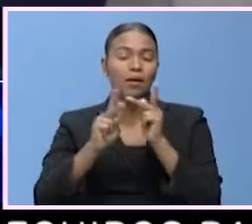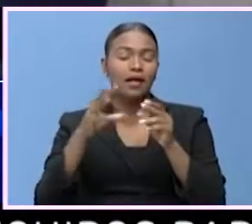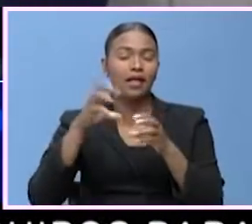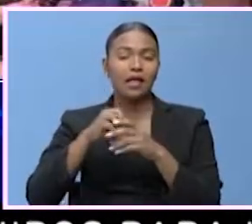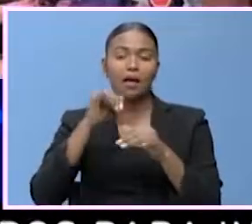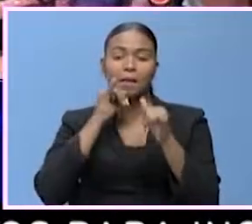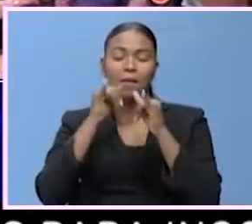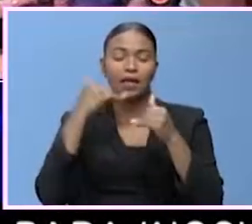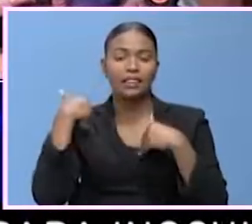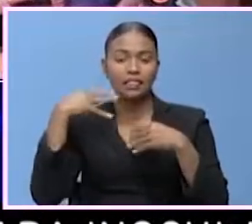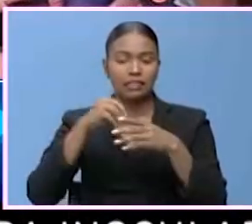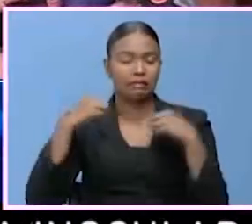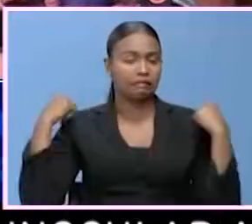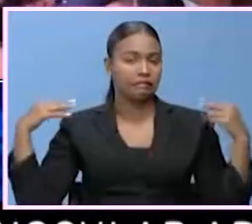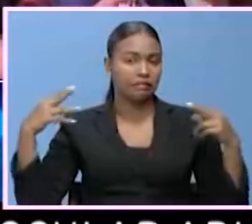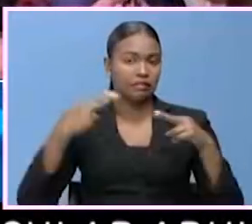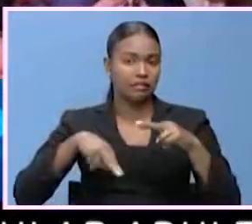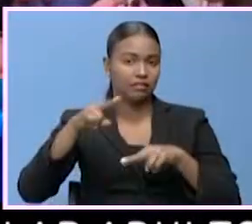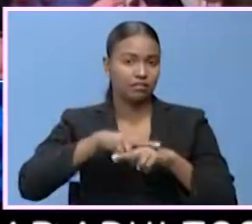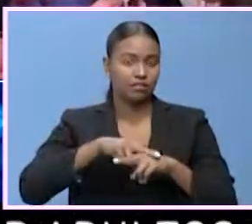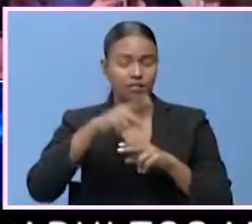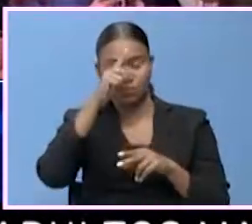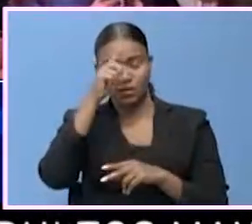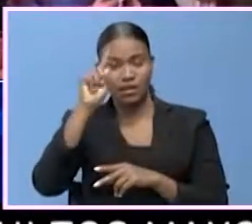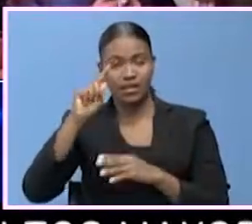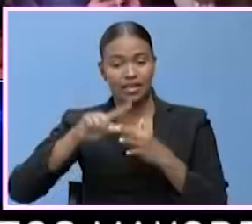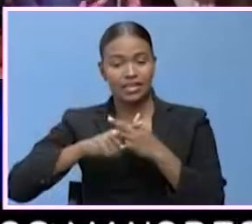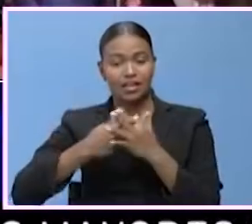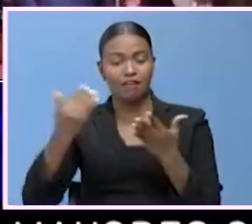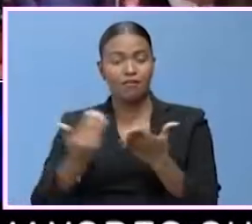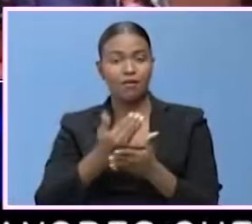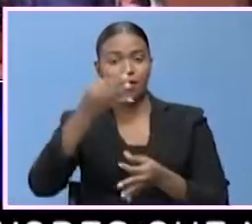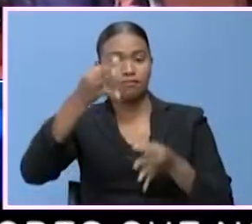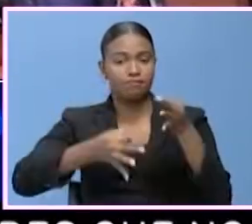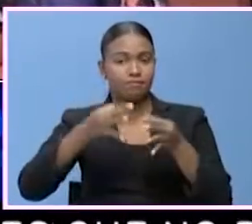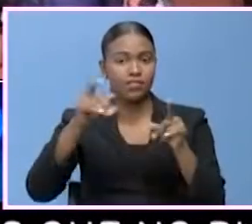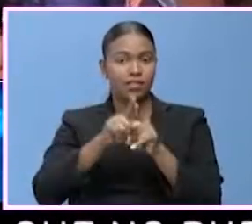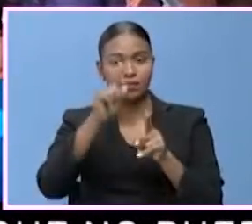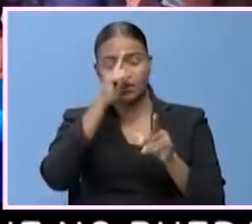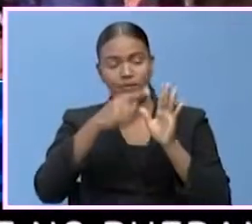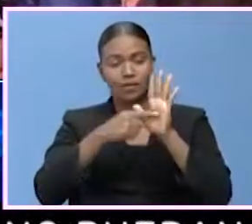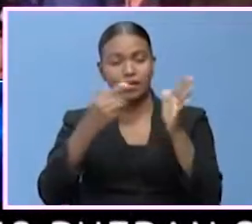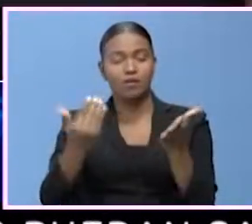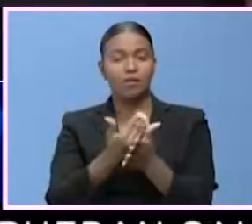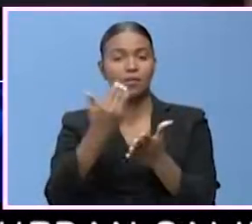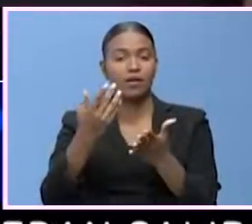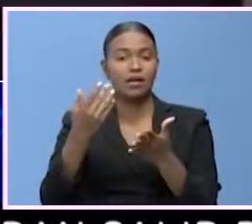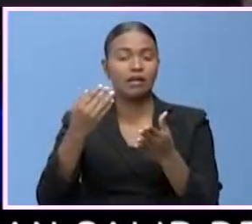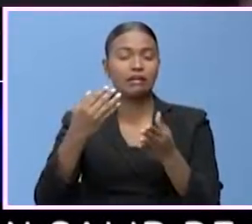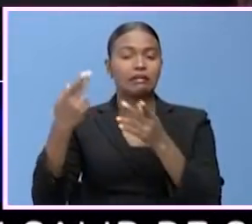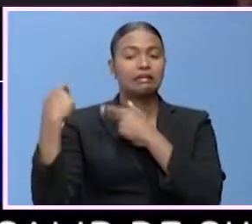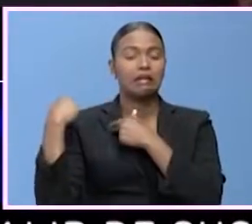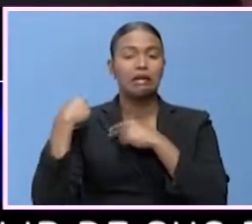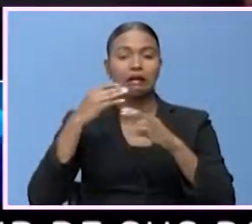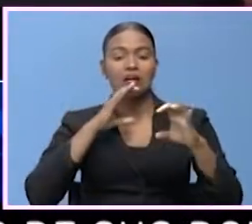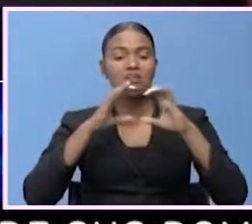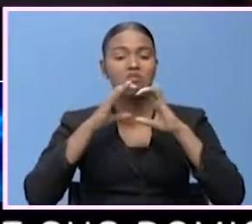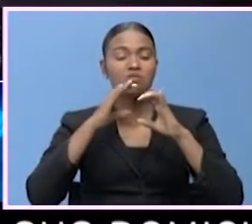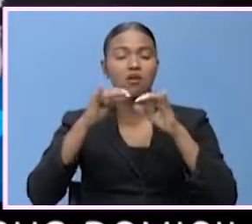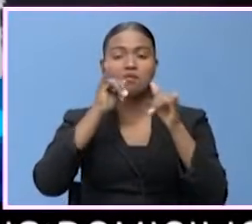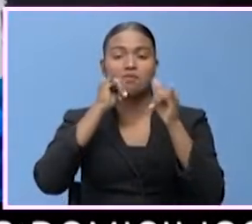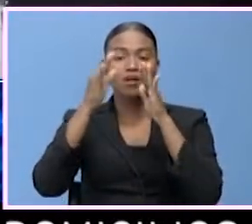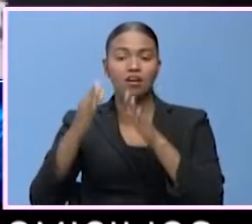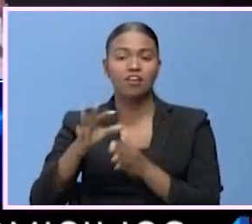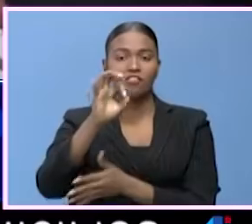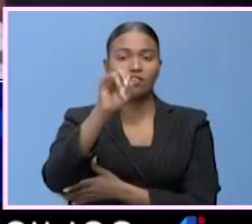que cubren el Congreso Nacional a propósito del inicio de la nueva legislatura y para presentar el nuevo encargado de comunicaciones, el periodista